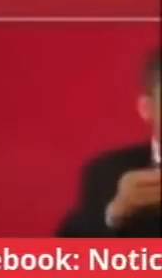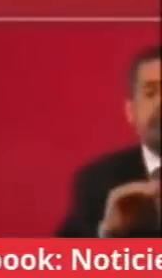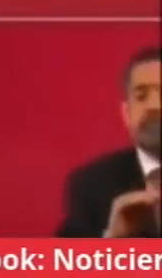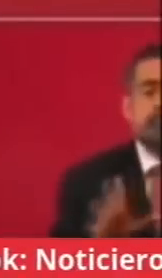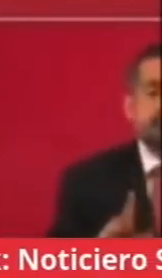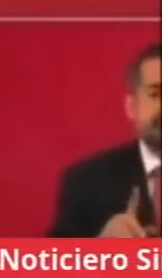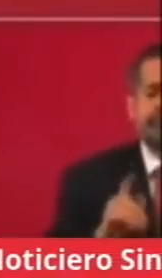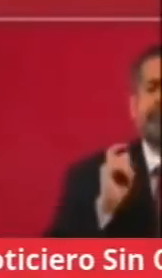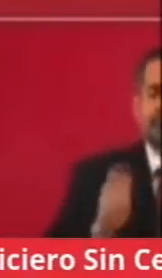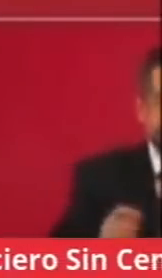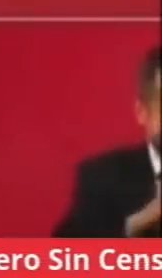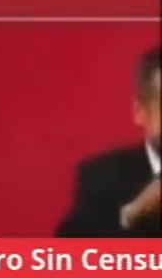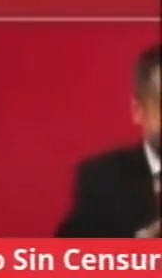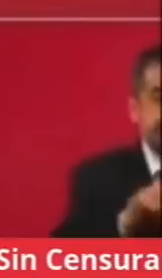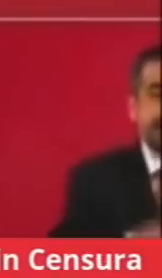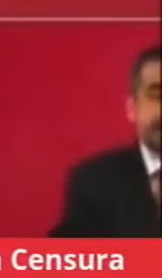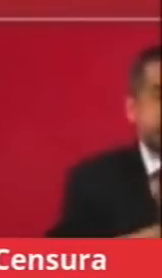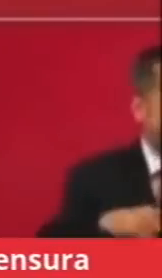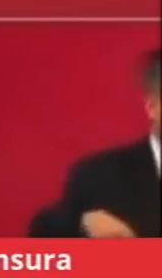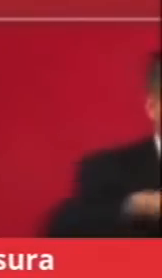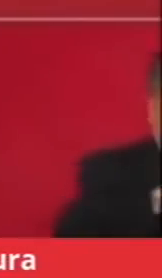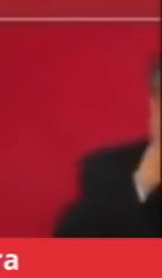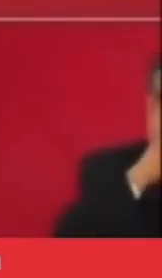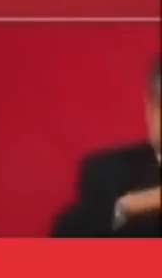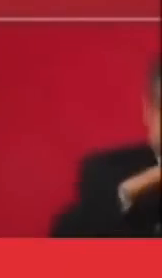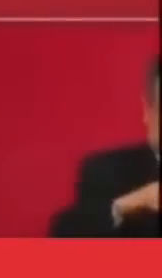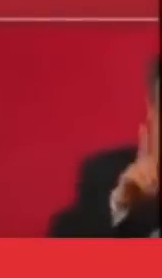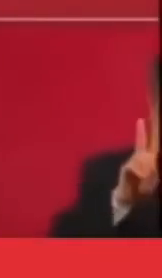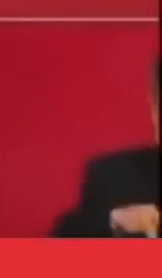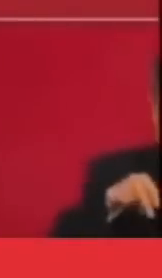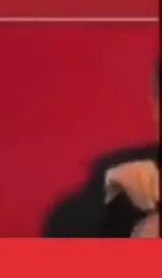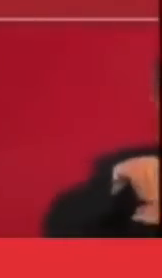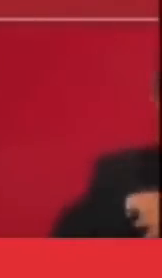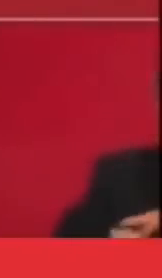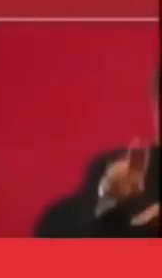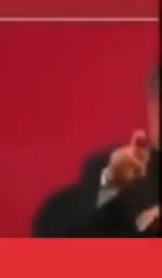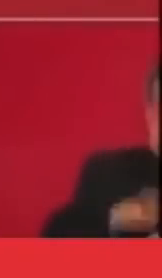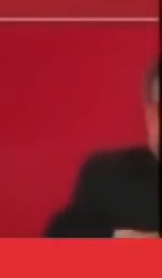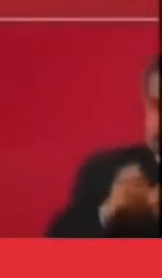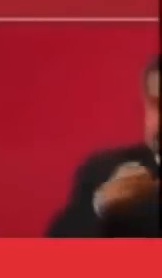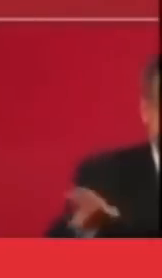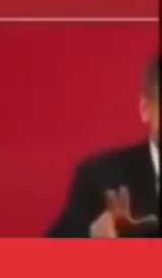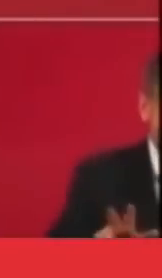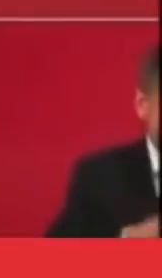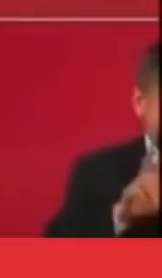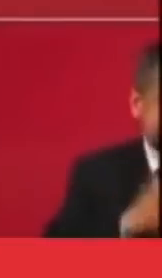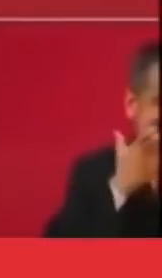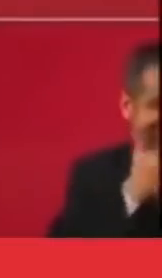más cercano que ha tenido, y creo que tiene una estrategia principalmente en cuanto a